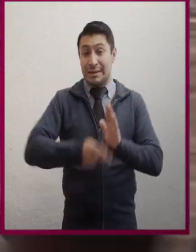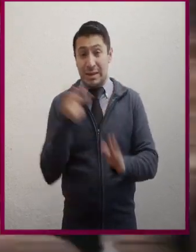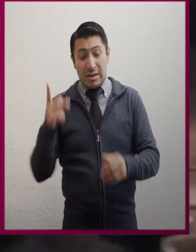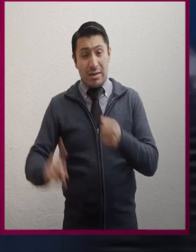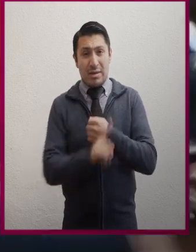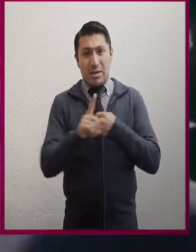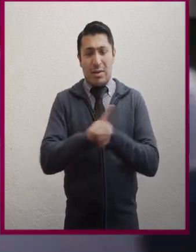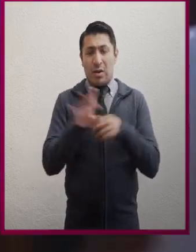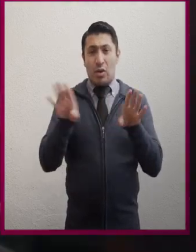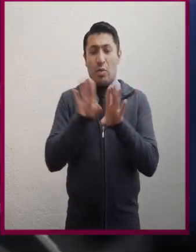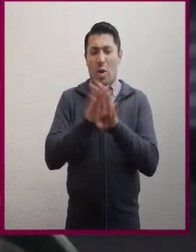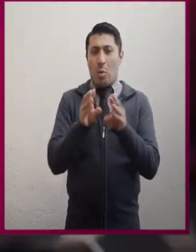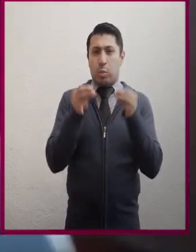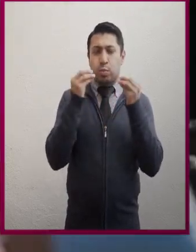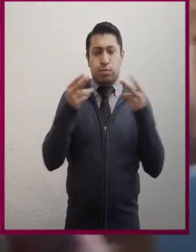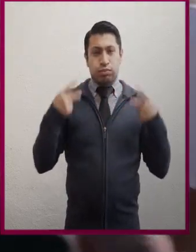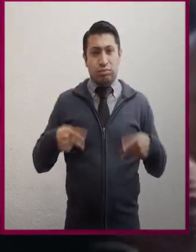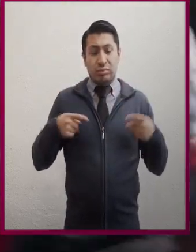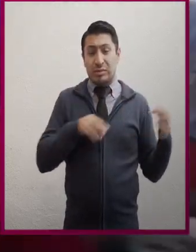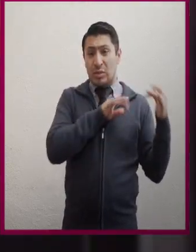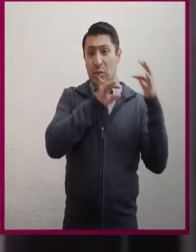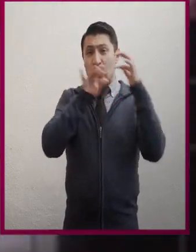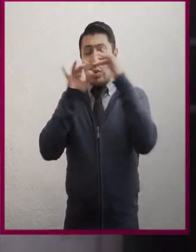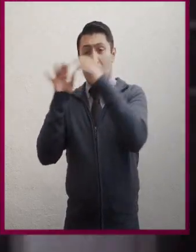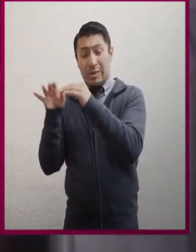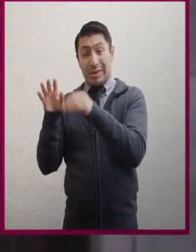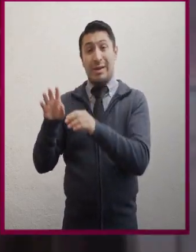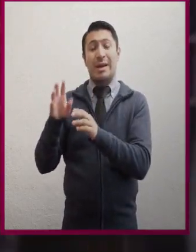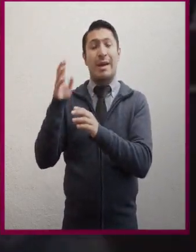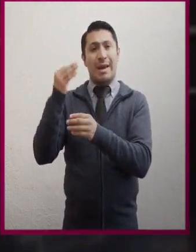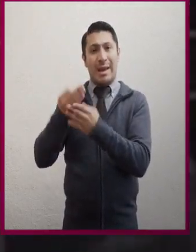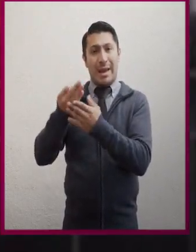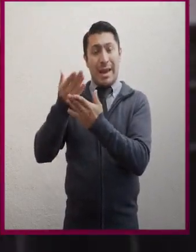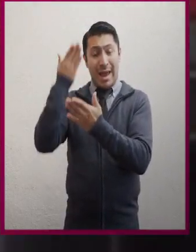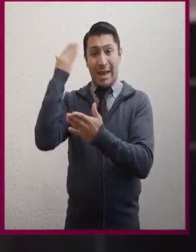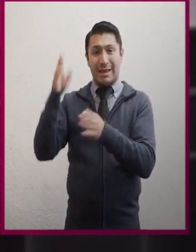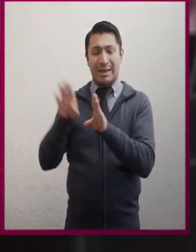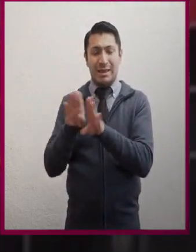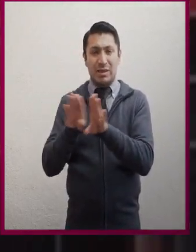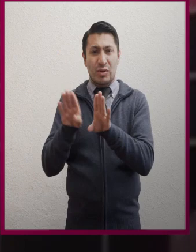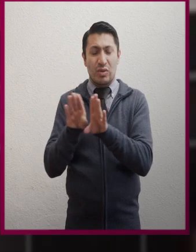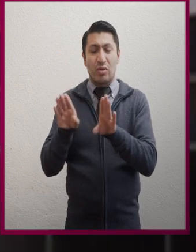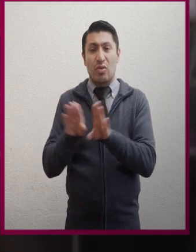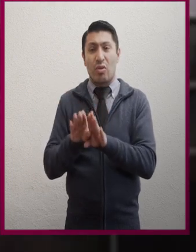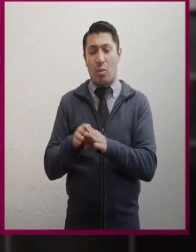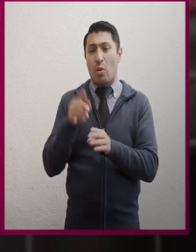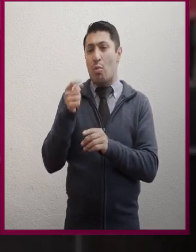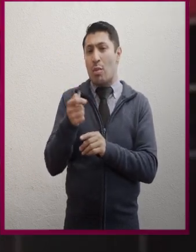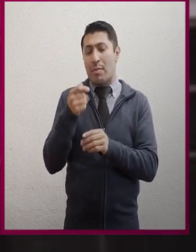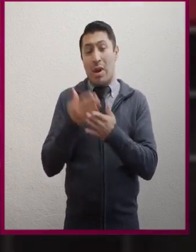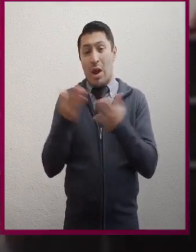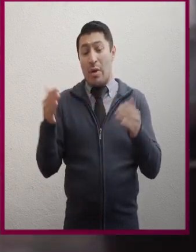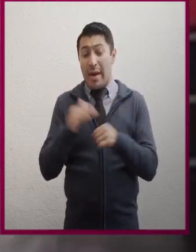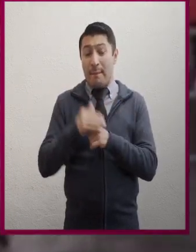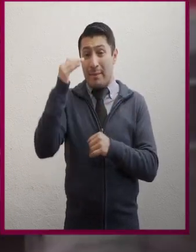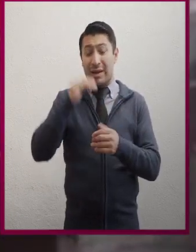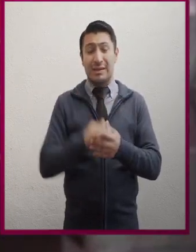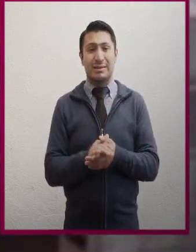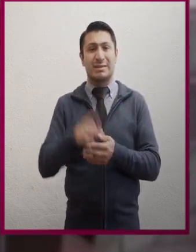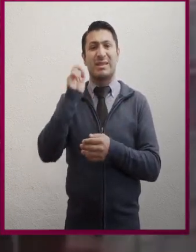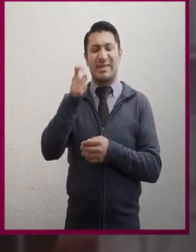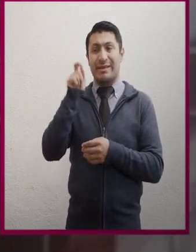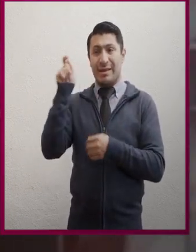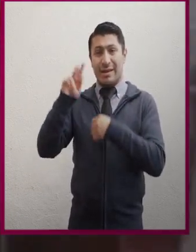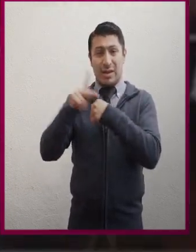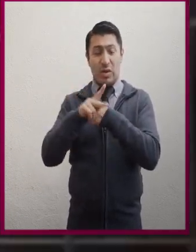fenómeno: la acumulación crónica de migrantes anteriormente temporales y la migración familiar asociada a esta.